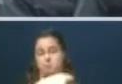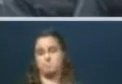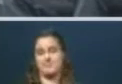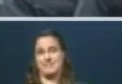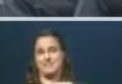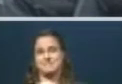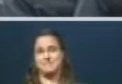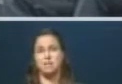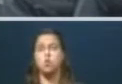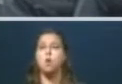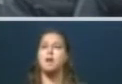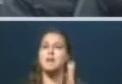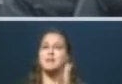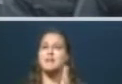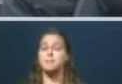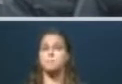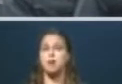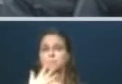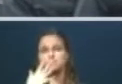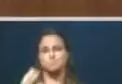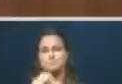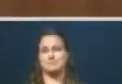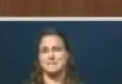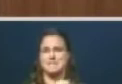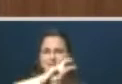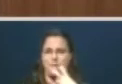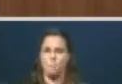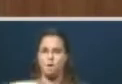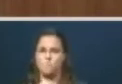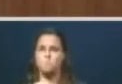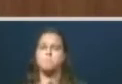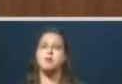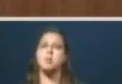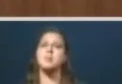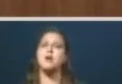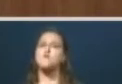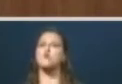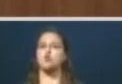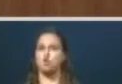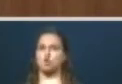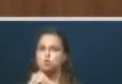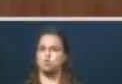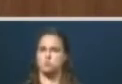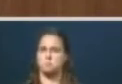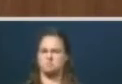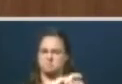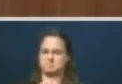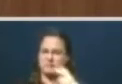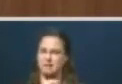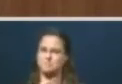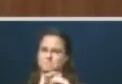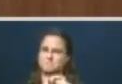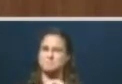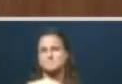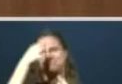y sostenibilidad de la administración local plantea cambios en la atribución de funciones sobre dichos servicios unos cambios que vinculan con